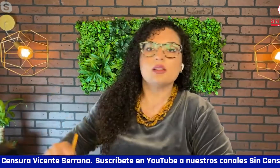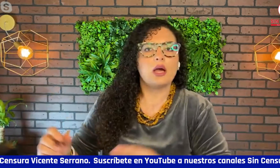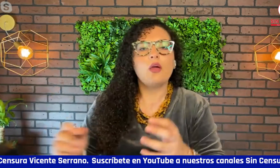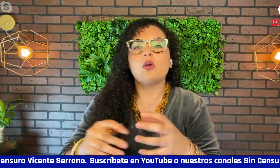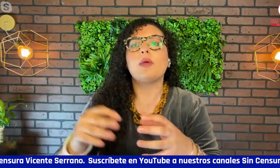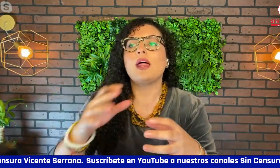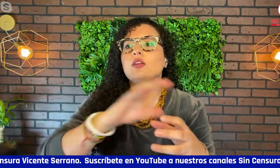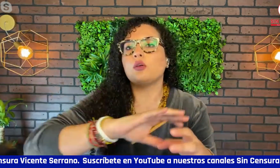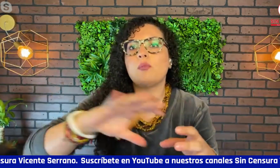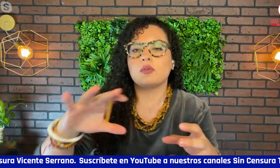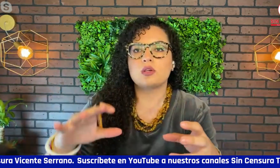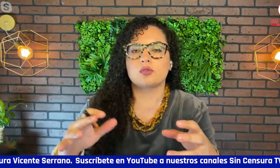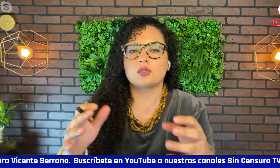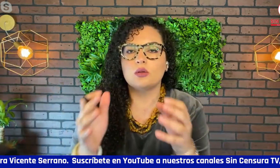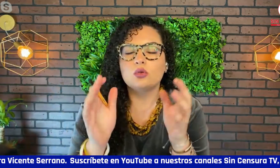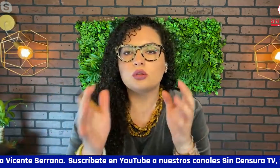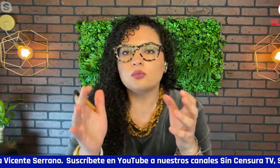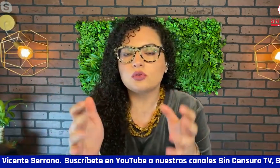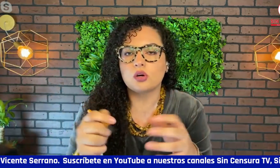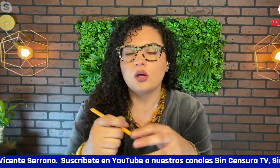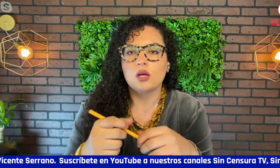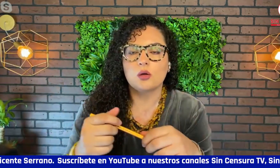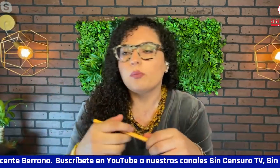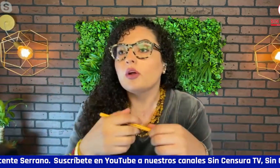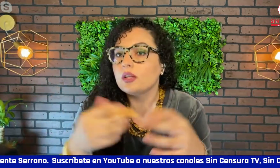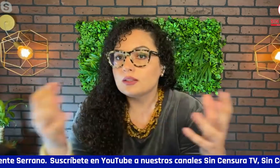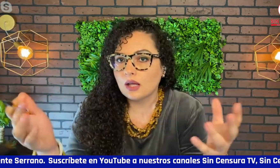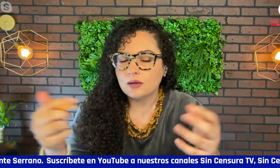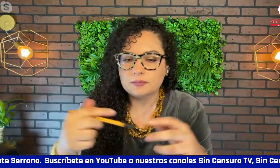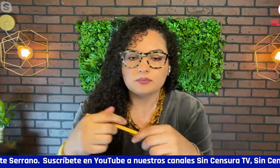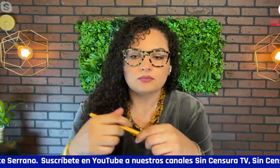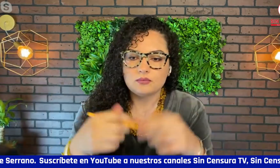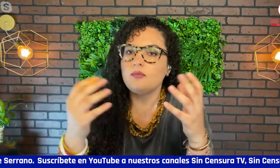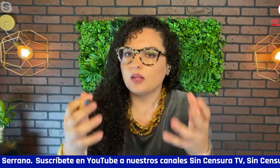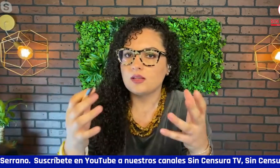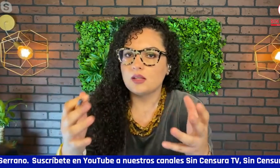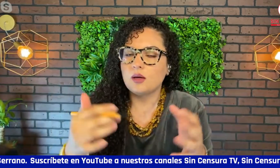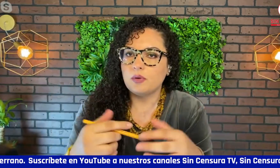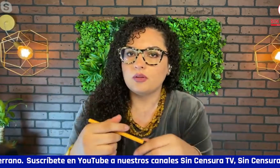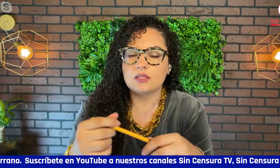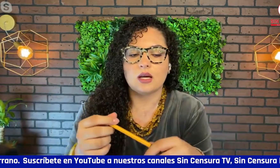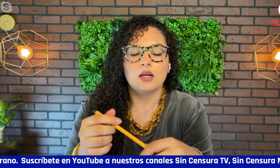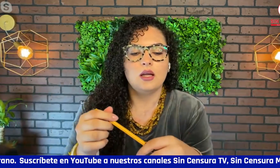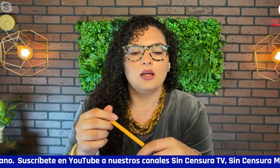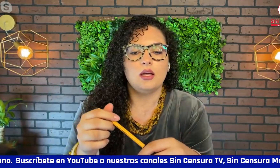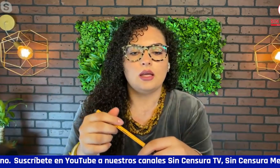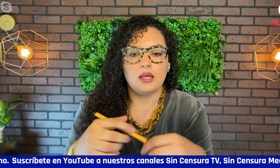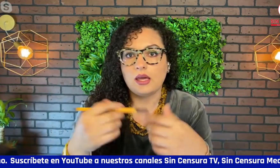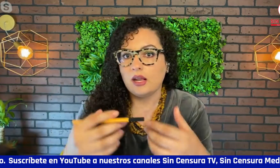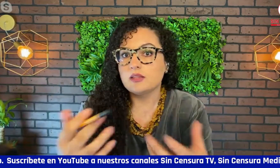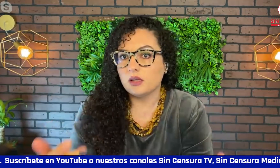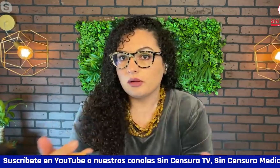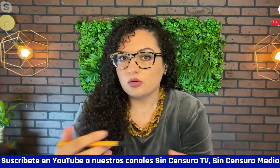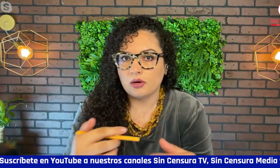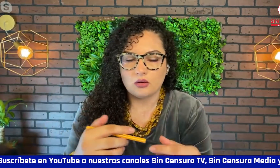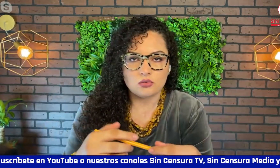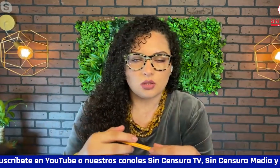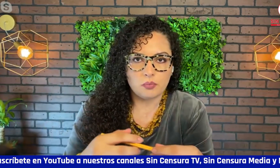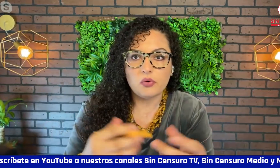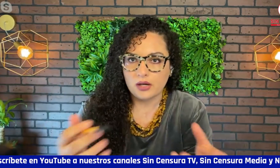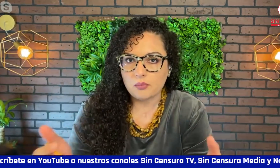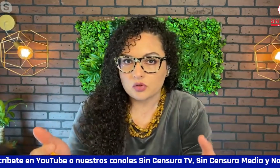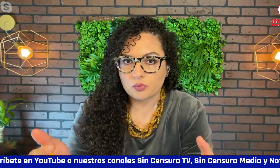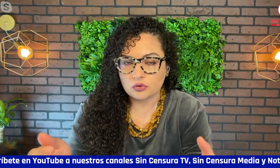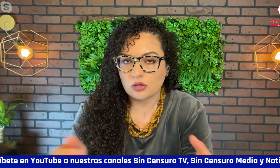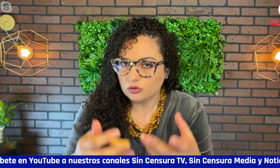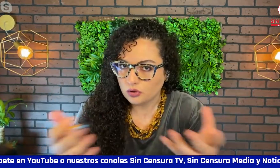sí, y que hayan olvidado todo el proceso. O sea, dudo mucho que un periodista que se diga periodista y quiera escribir sobre la consulta